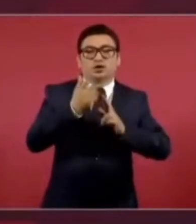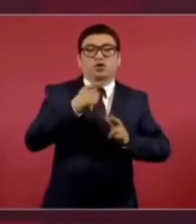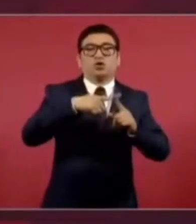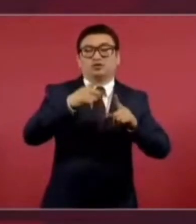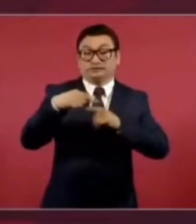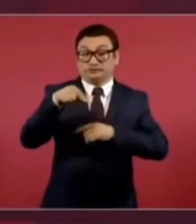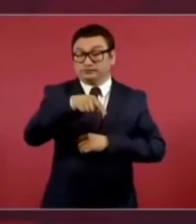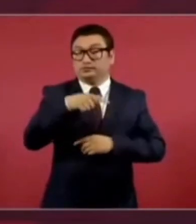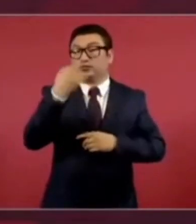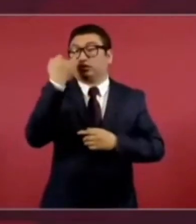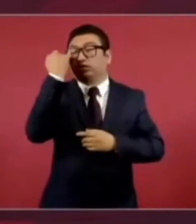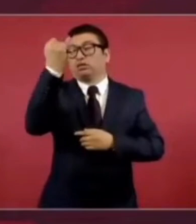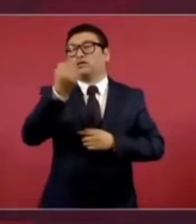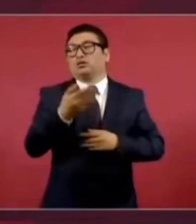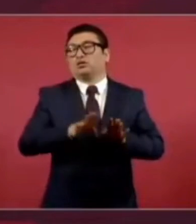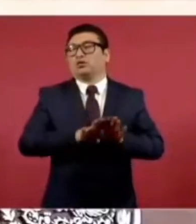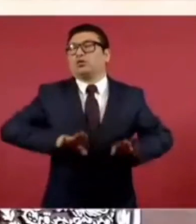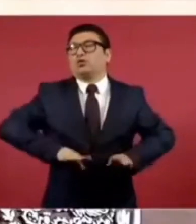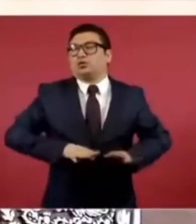es